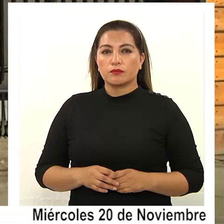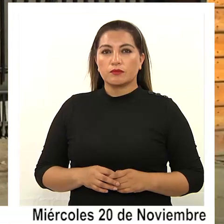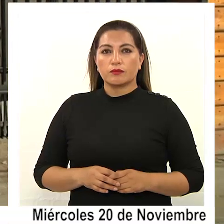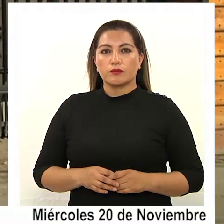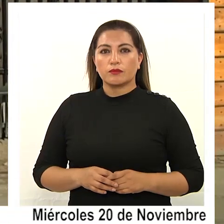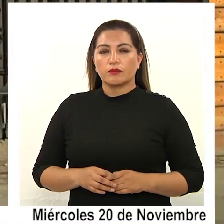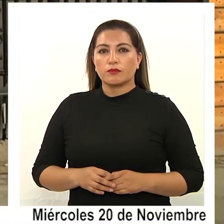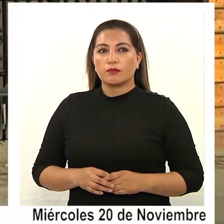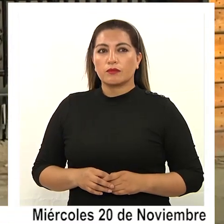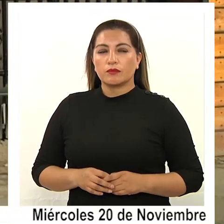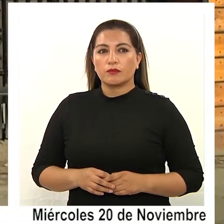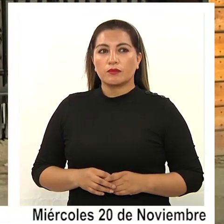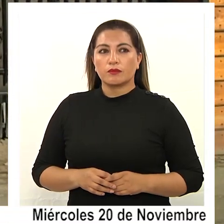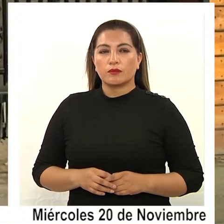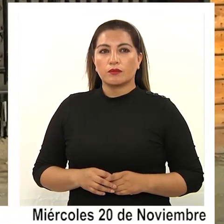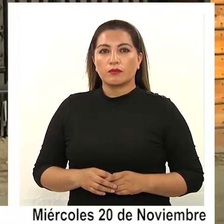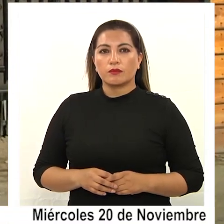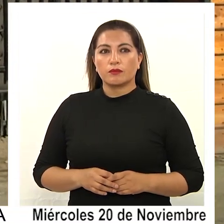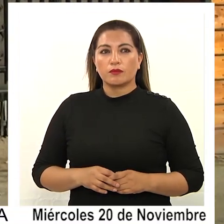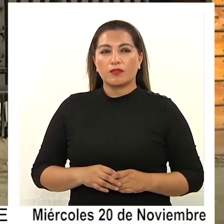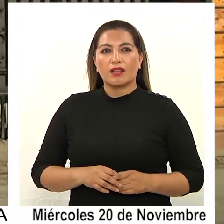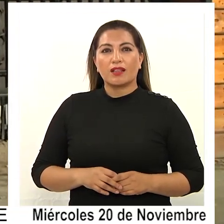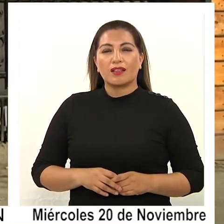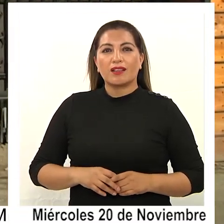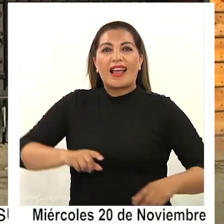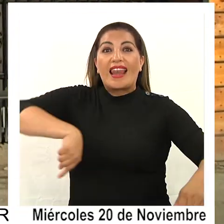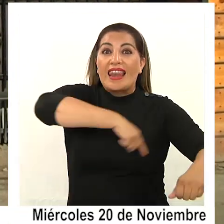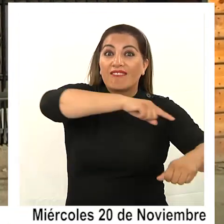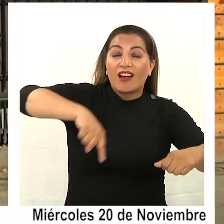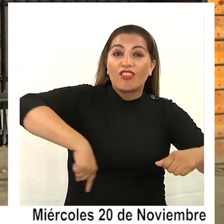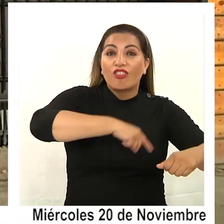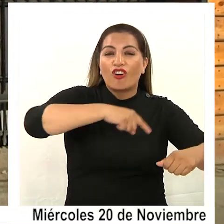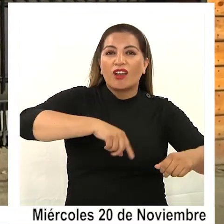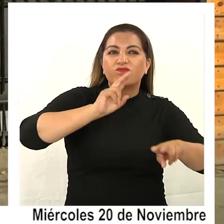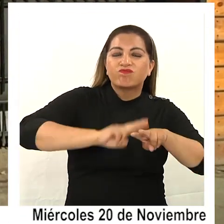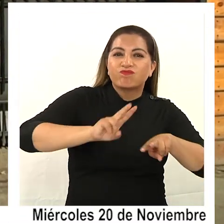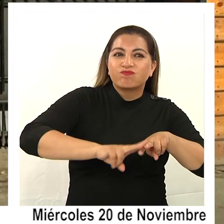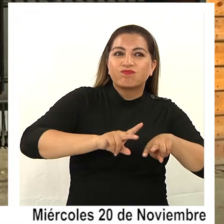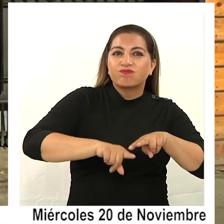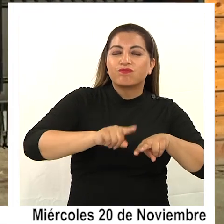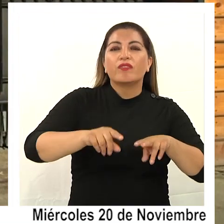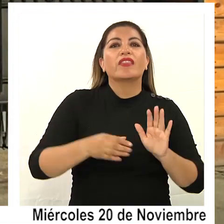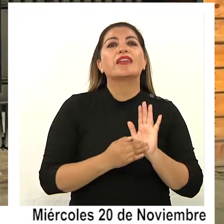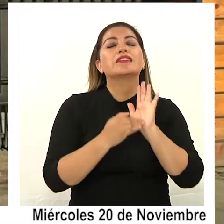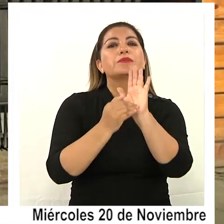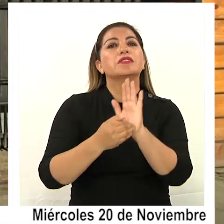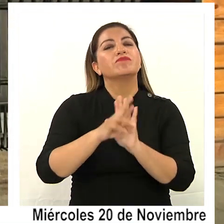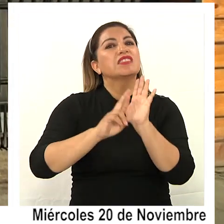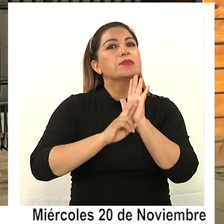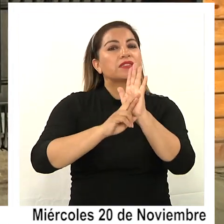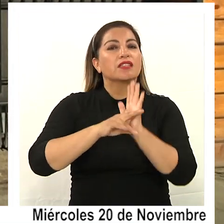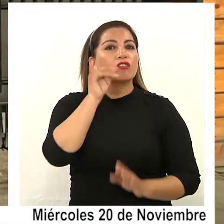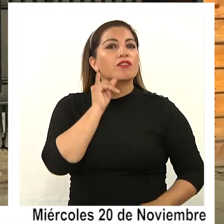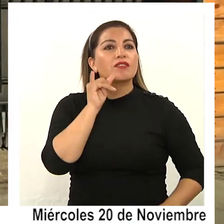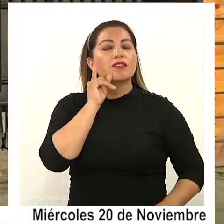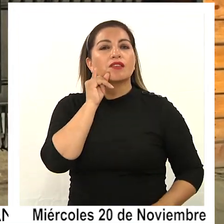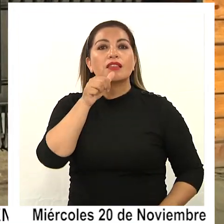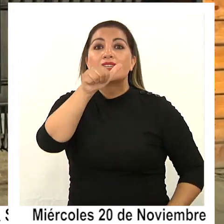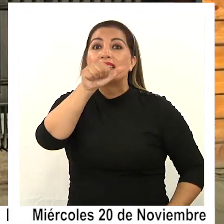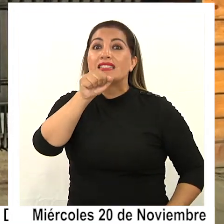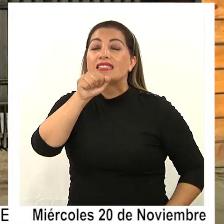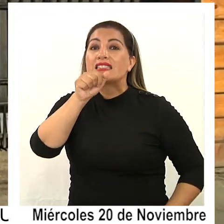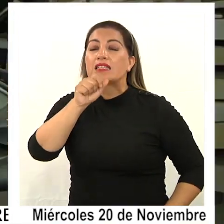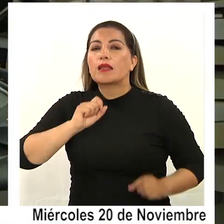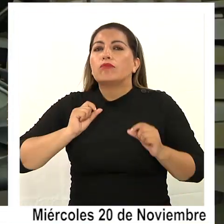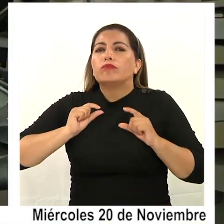La desarmaduría de lavadoras Donedis clasificó en representación de Iquique entre los 60